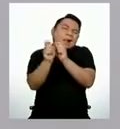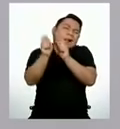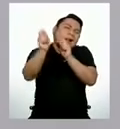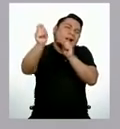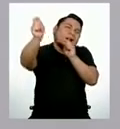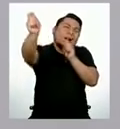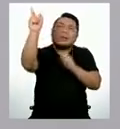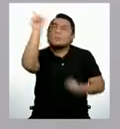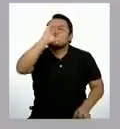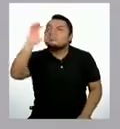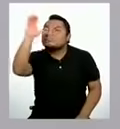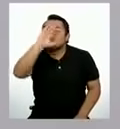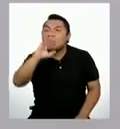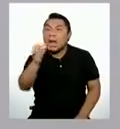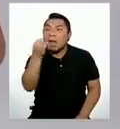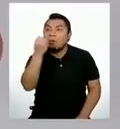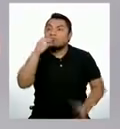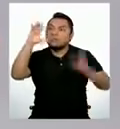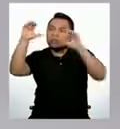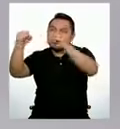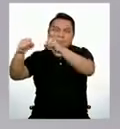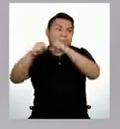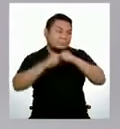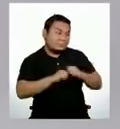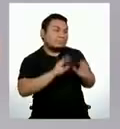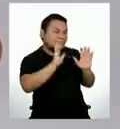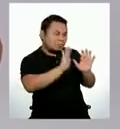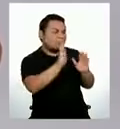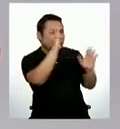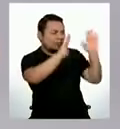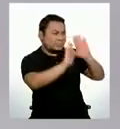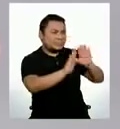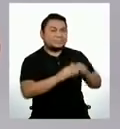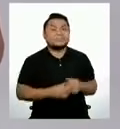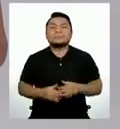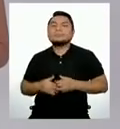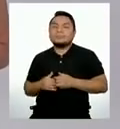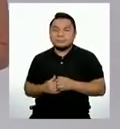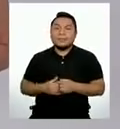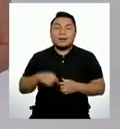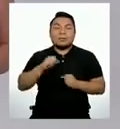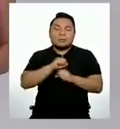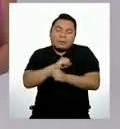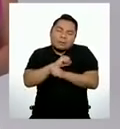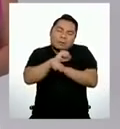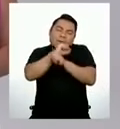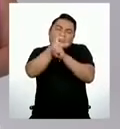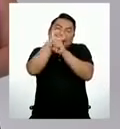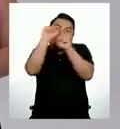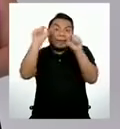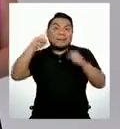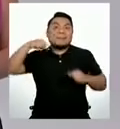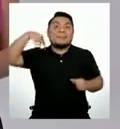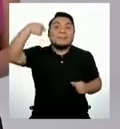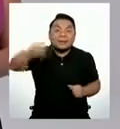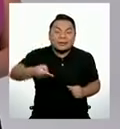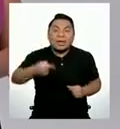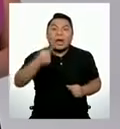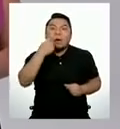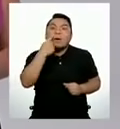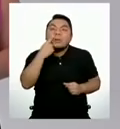volveré sin algo para comer. Al día siguiente, el hombre volvió a salir en busca de comida.